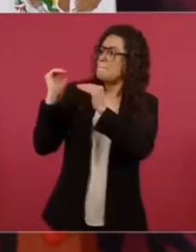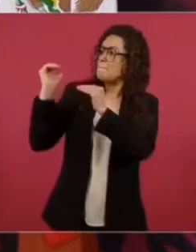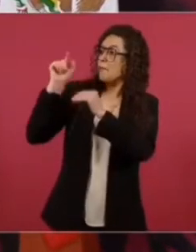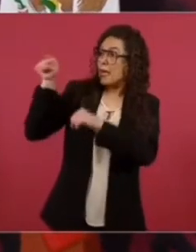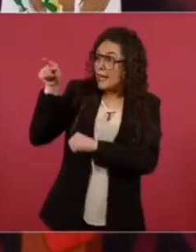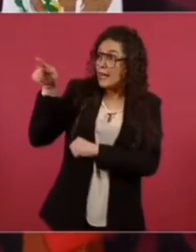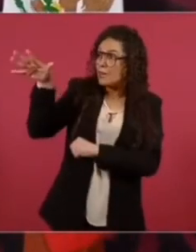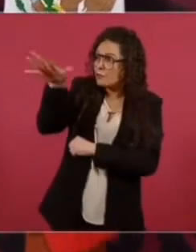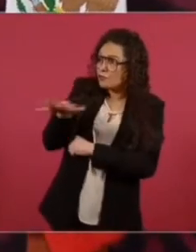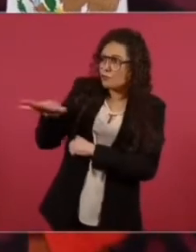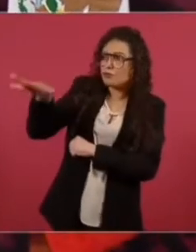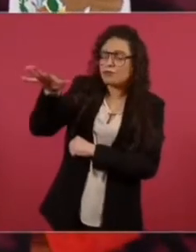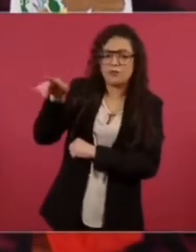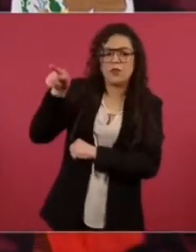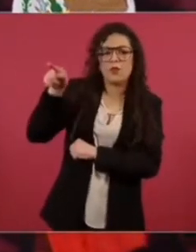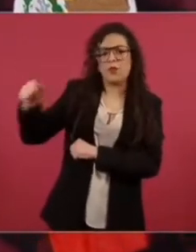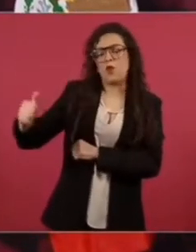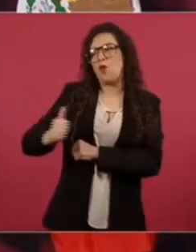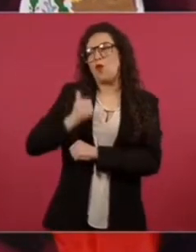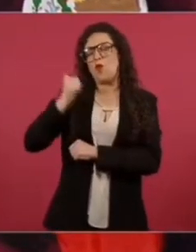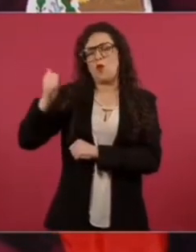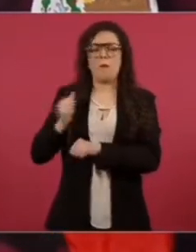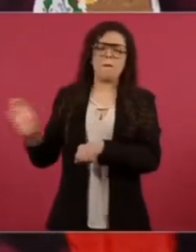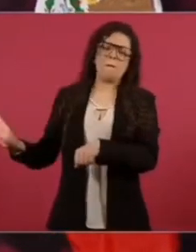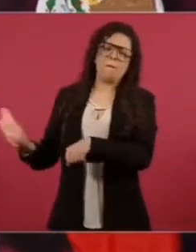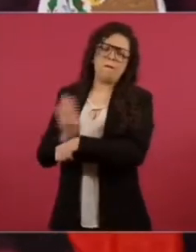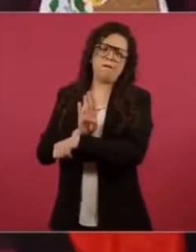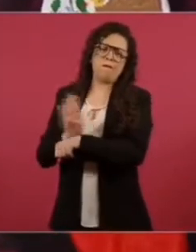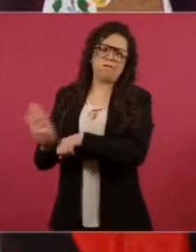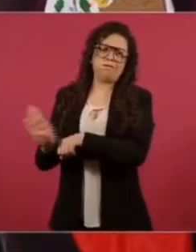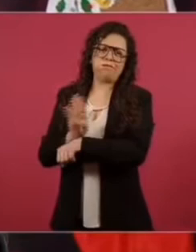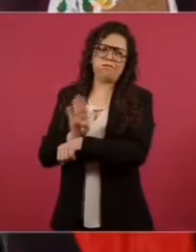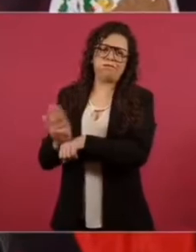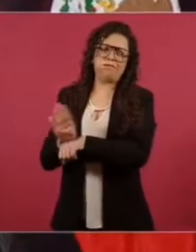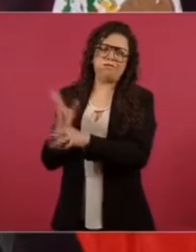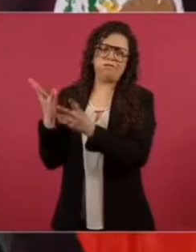que son los que se sirven con la cuchara grande. Nada más